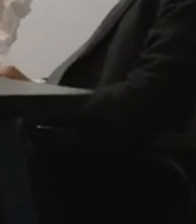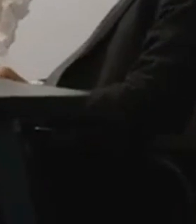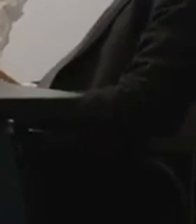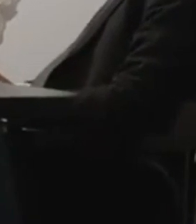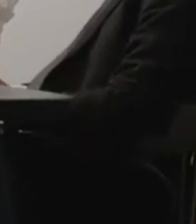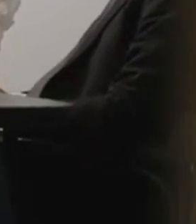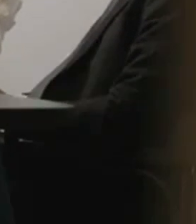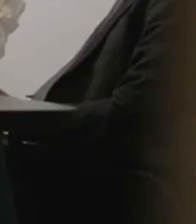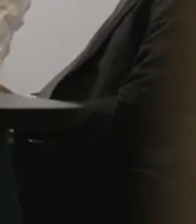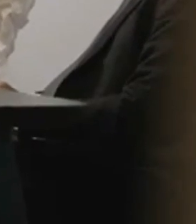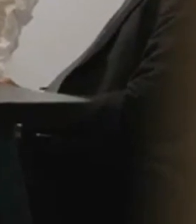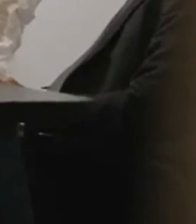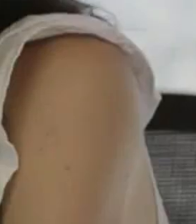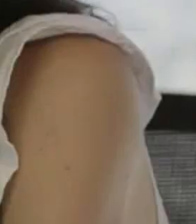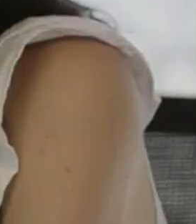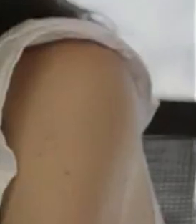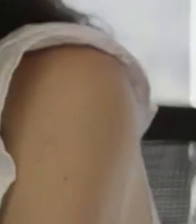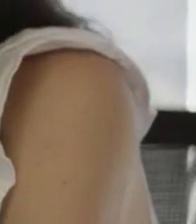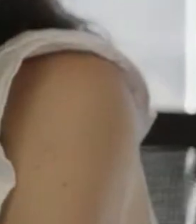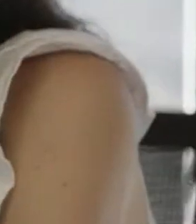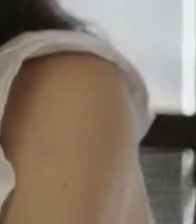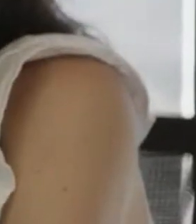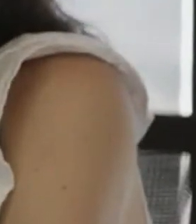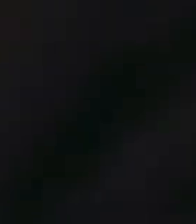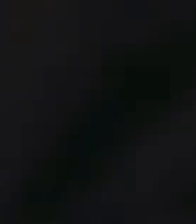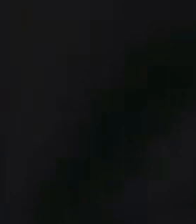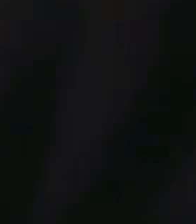en nuestras redes sociales y suscríbete a nuestro